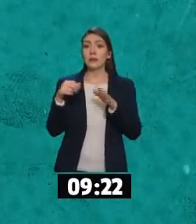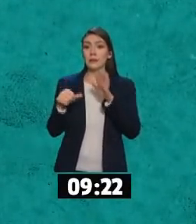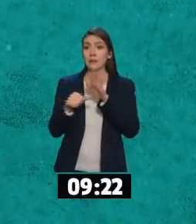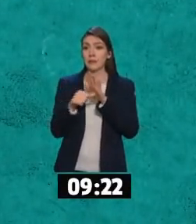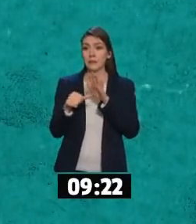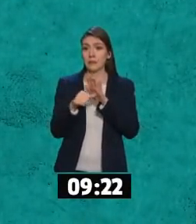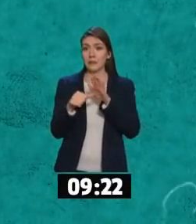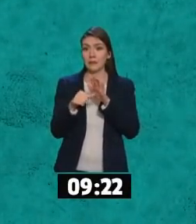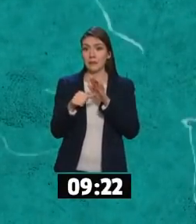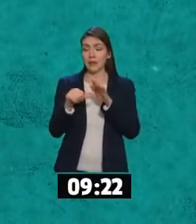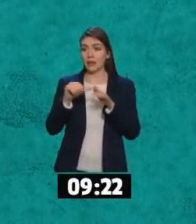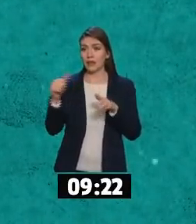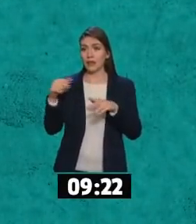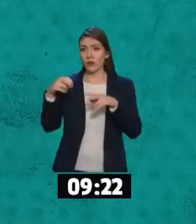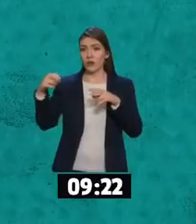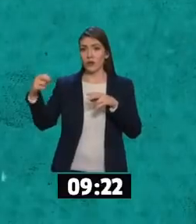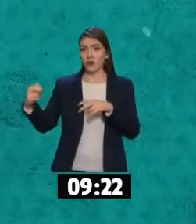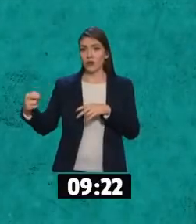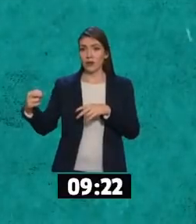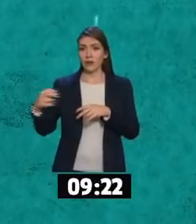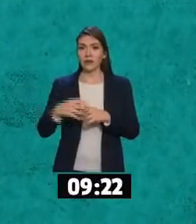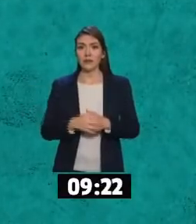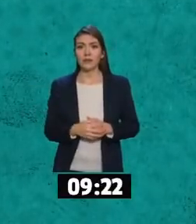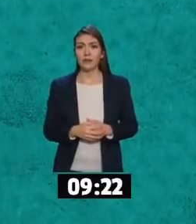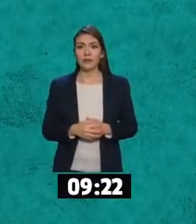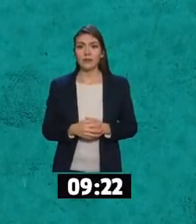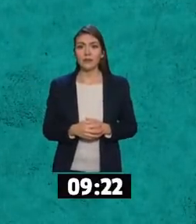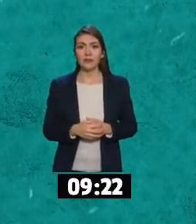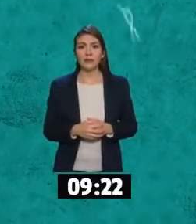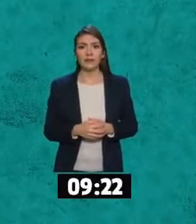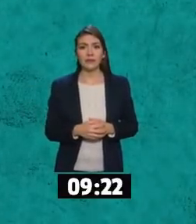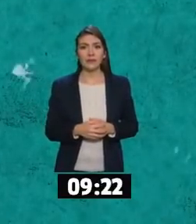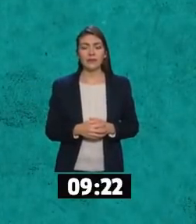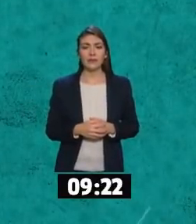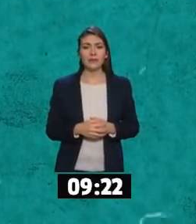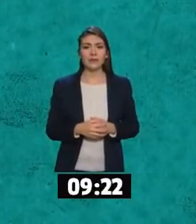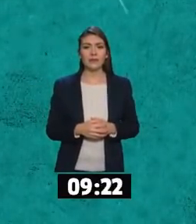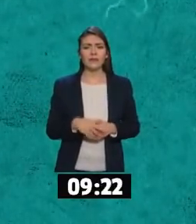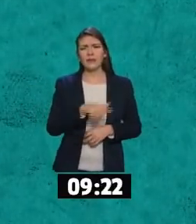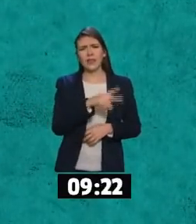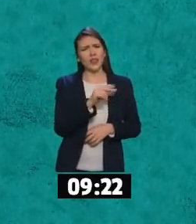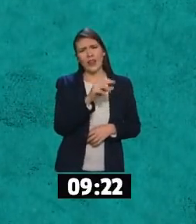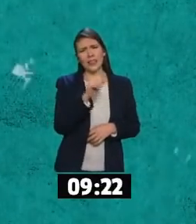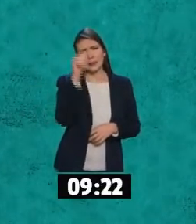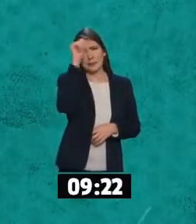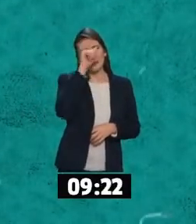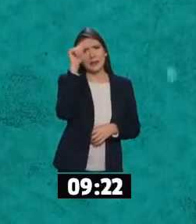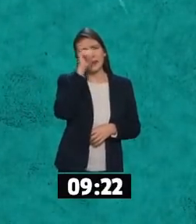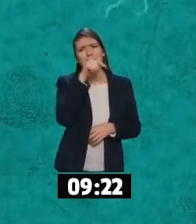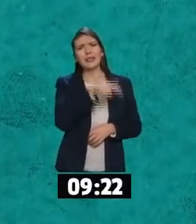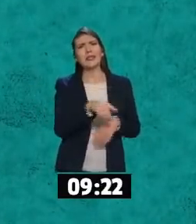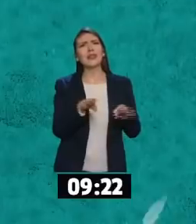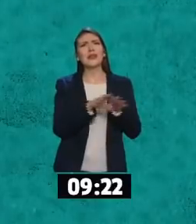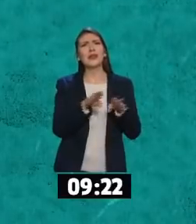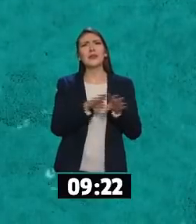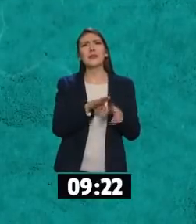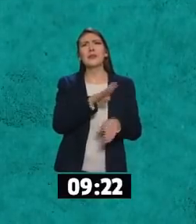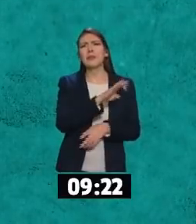padrecito. O sea, es que ese no es un padrecito, es un beato, ¿no? ¿No es Carlos? ¿El beato Carlos? ¿No es beato, el beato